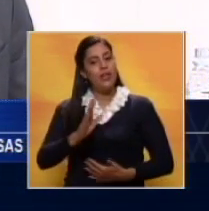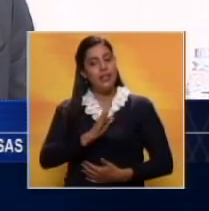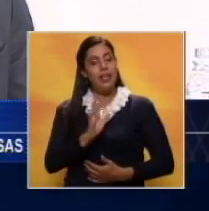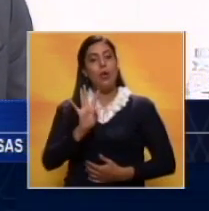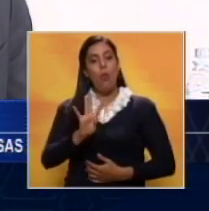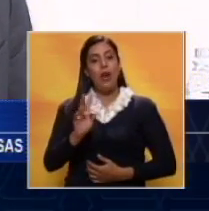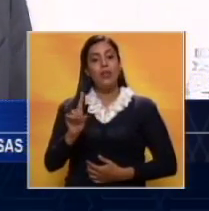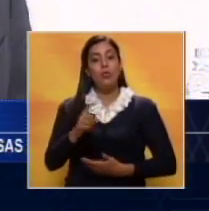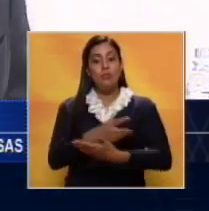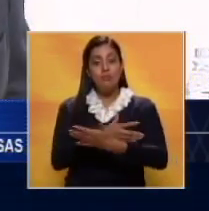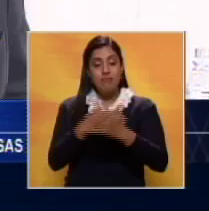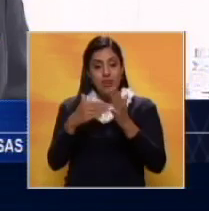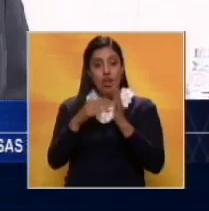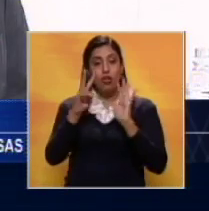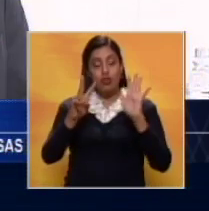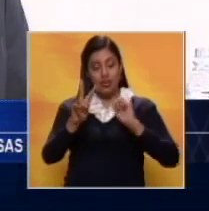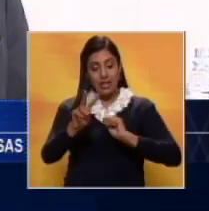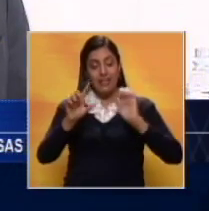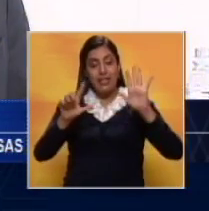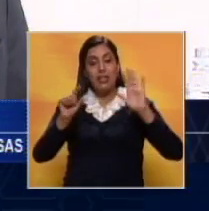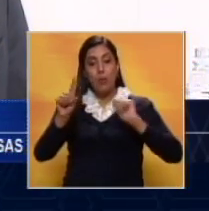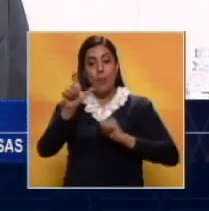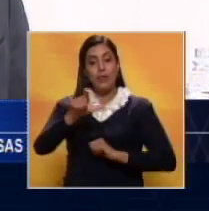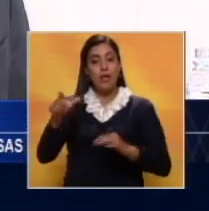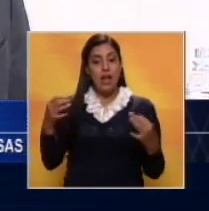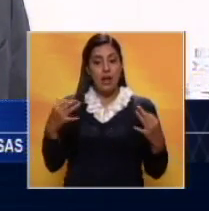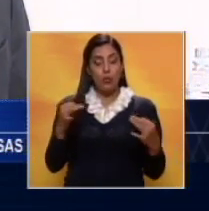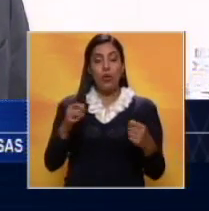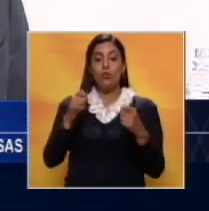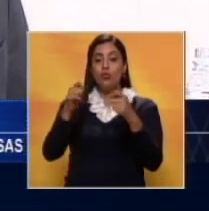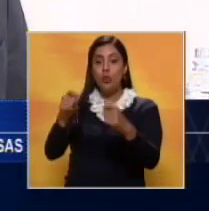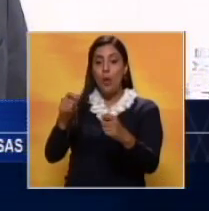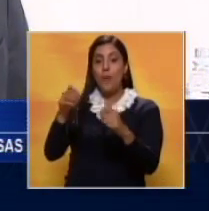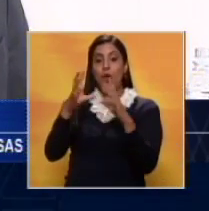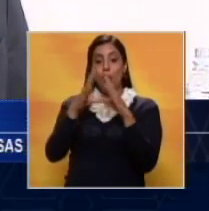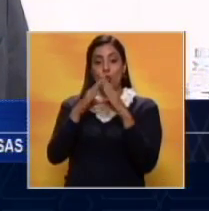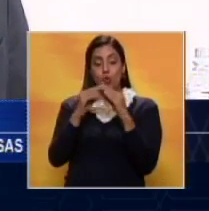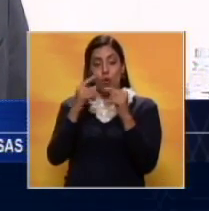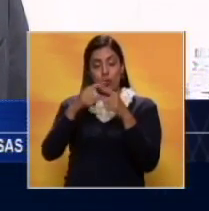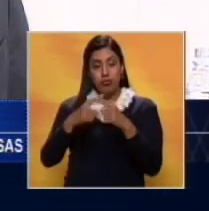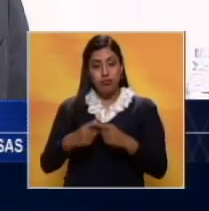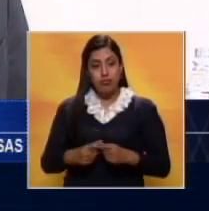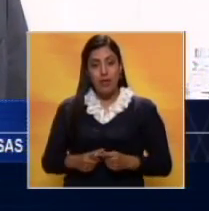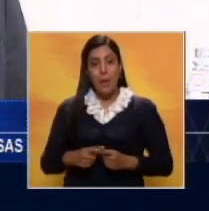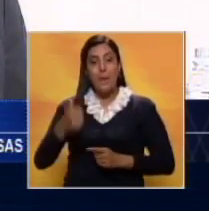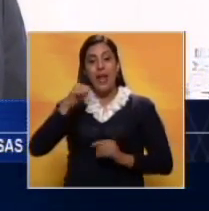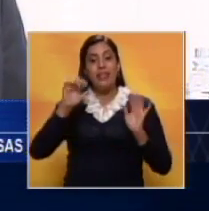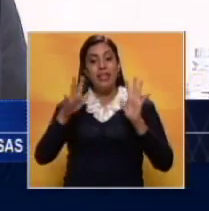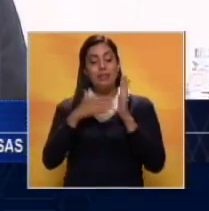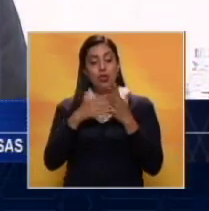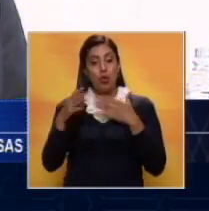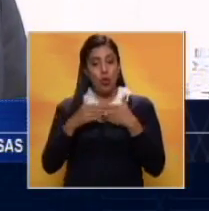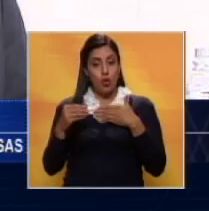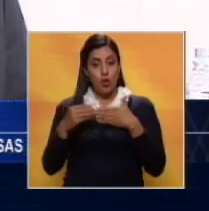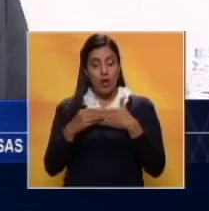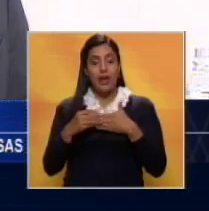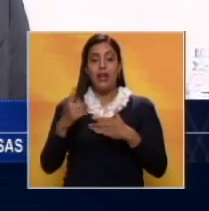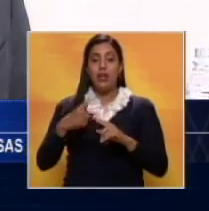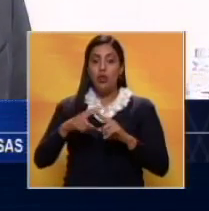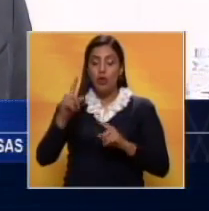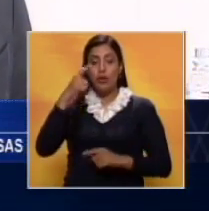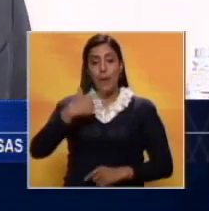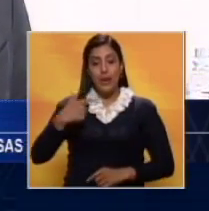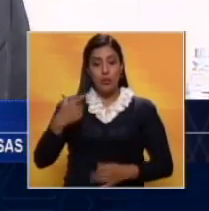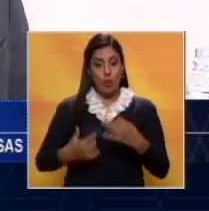que hay 41.271 personas naturales que les ha sido liquidado un monto total de más de $10 millones, y en el caso